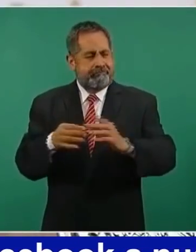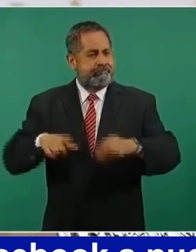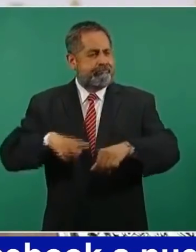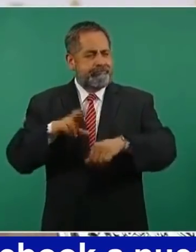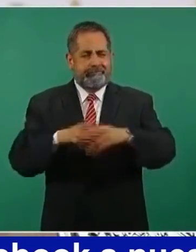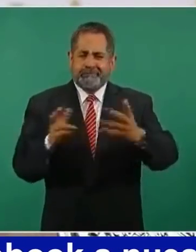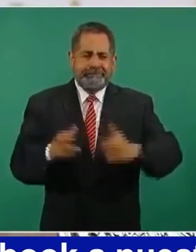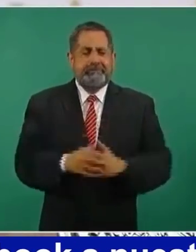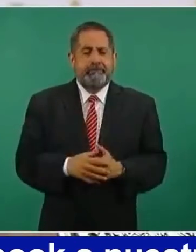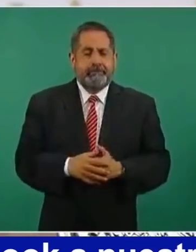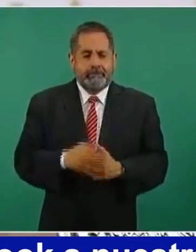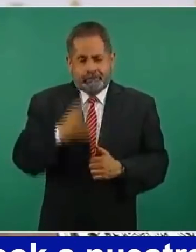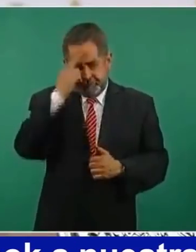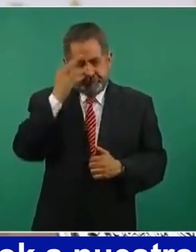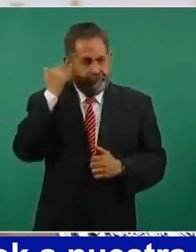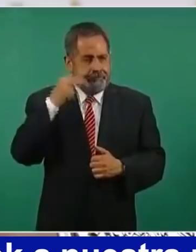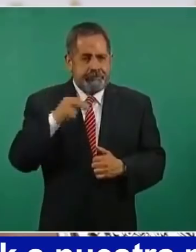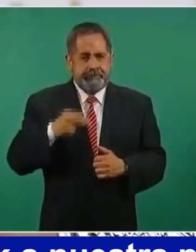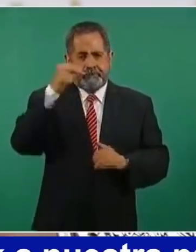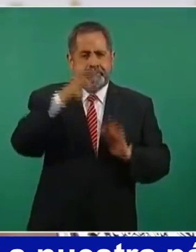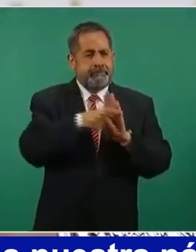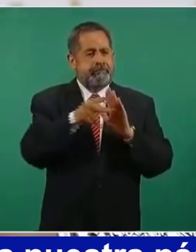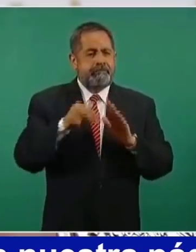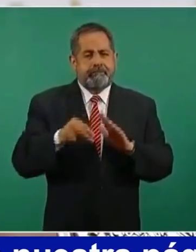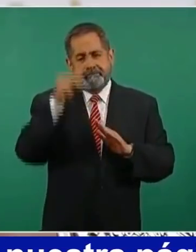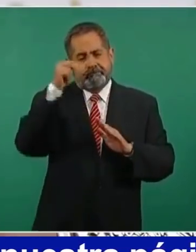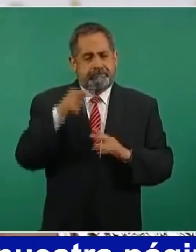Ya hablaba yo de un periódico del norte,